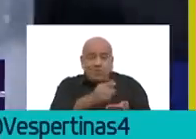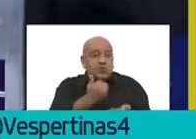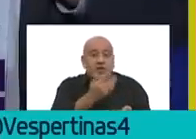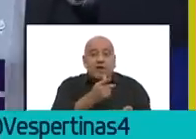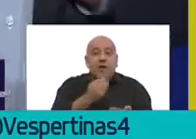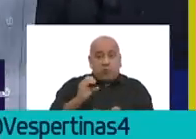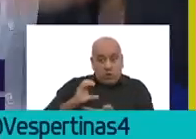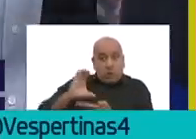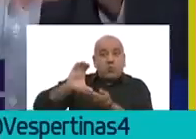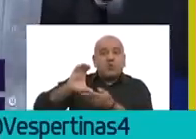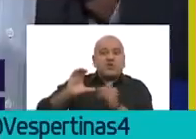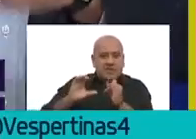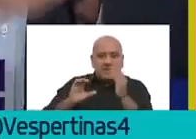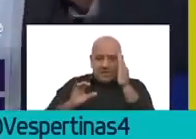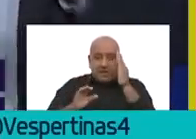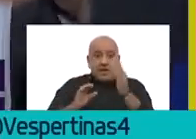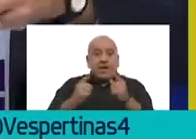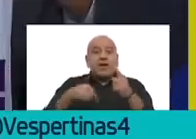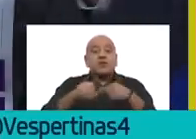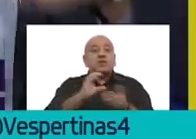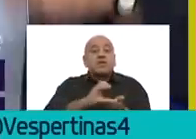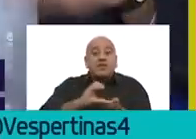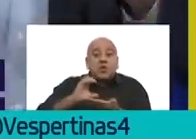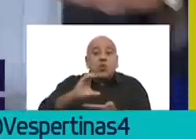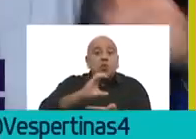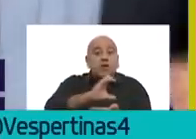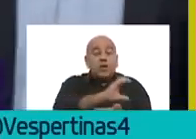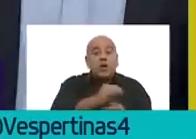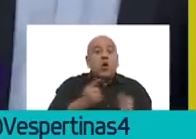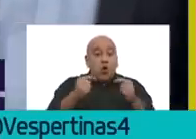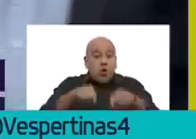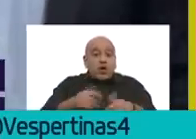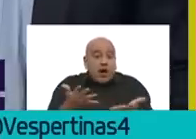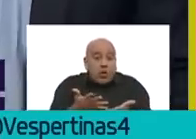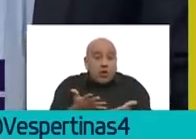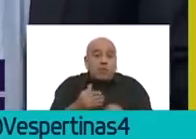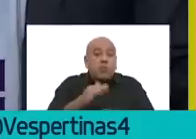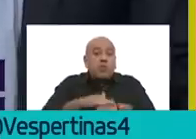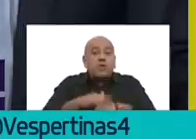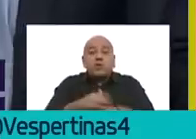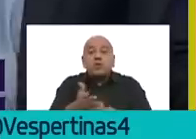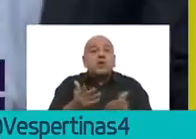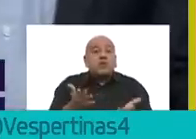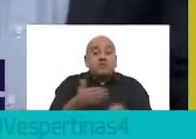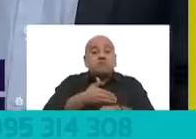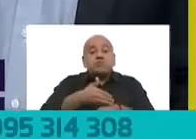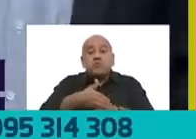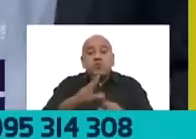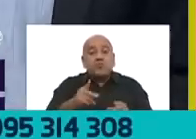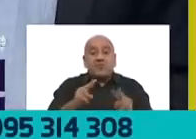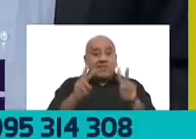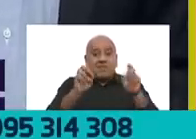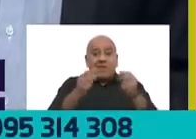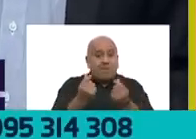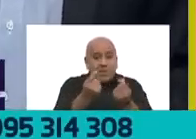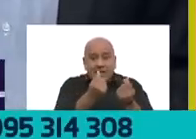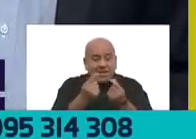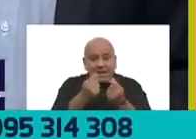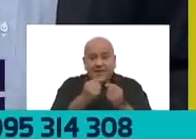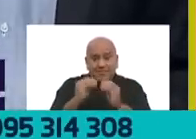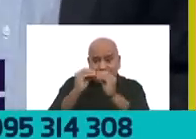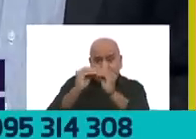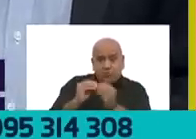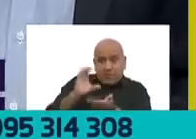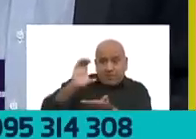parece que estaba intentando mirar la cámara no sea mirar a la gente y en realidad ésta no estaba estrictamente mirándola a la gente sino que